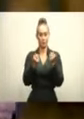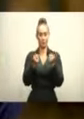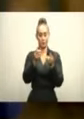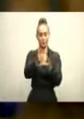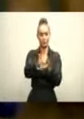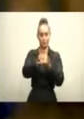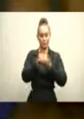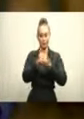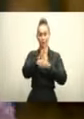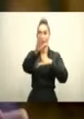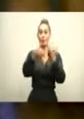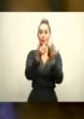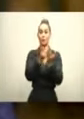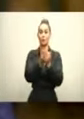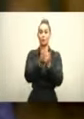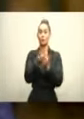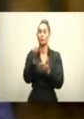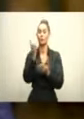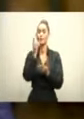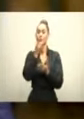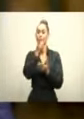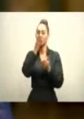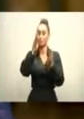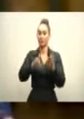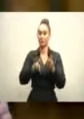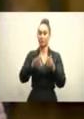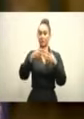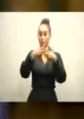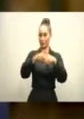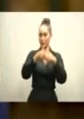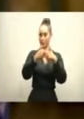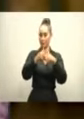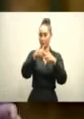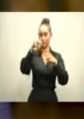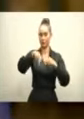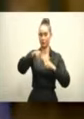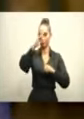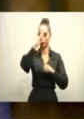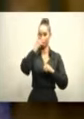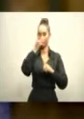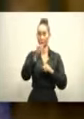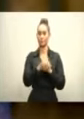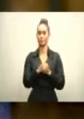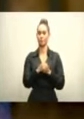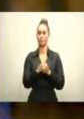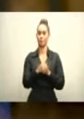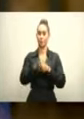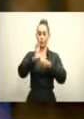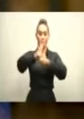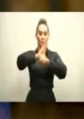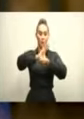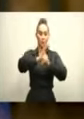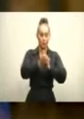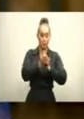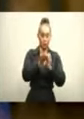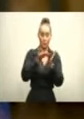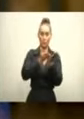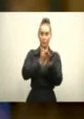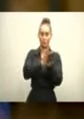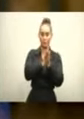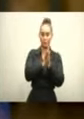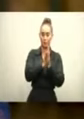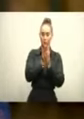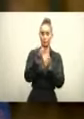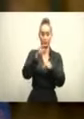todos los ciudadanos y empresas de nuestro país. En medio de esta difícil situación, hemos podido incrementar las